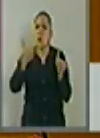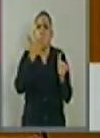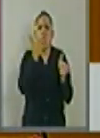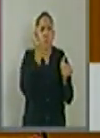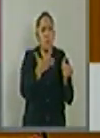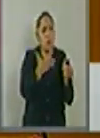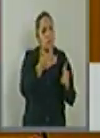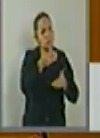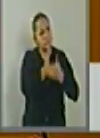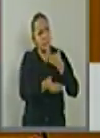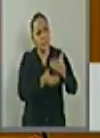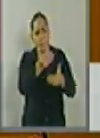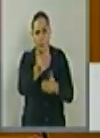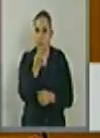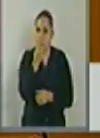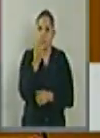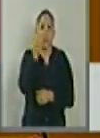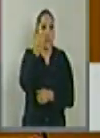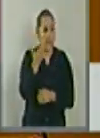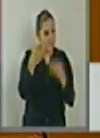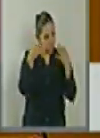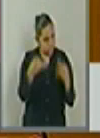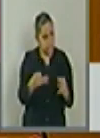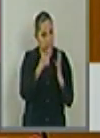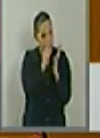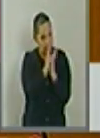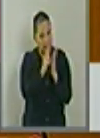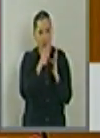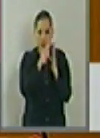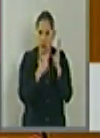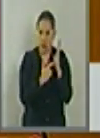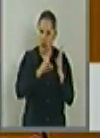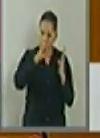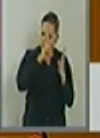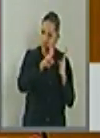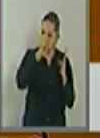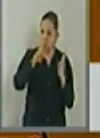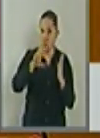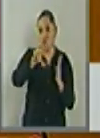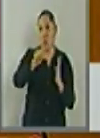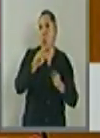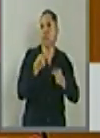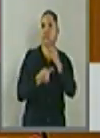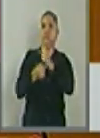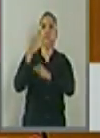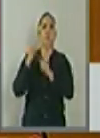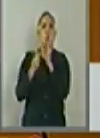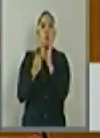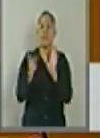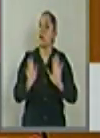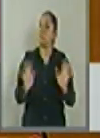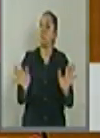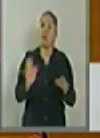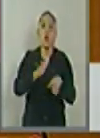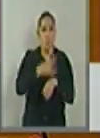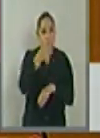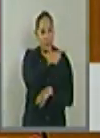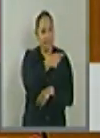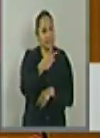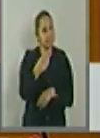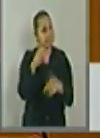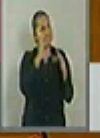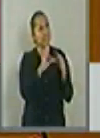que la haremos valer y no vamos a permitir que haya estas regresiones. Por lo tanto, yo diría que la bandera de la lucha por un México más